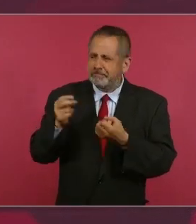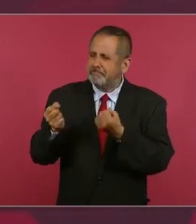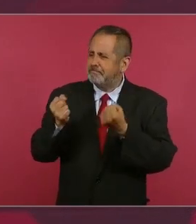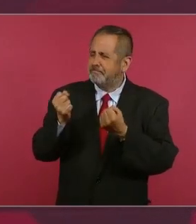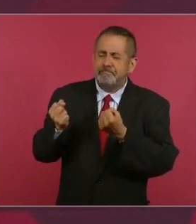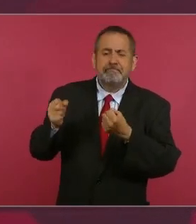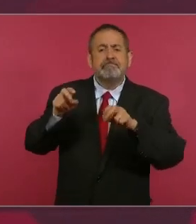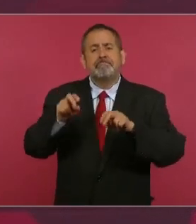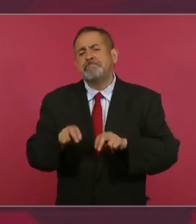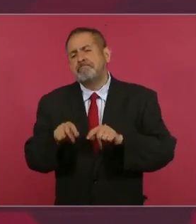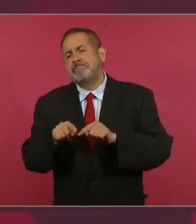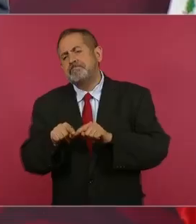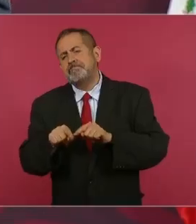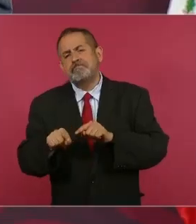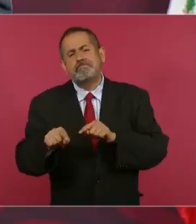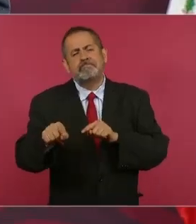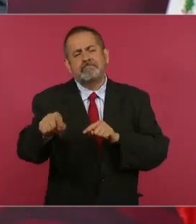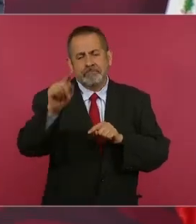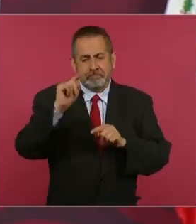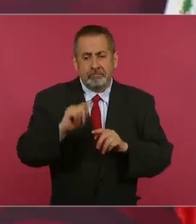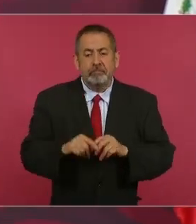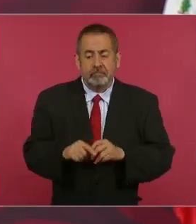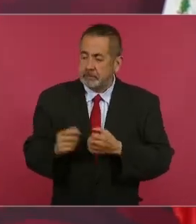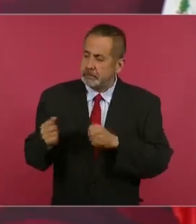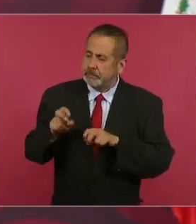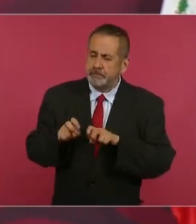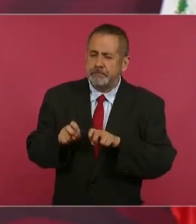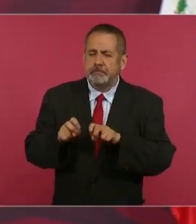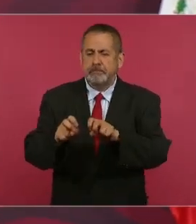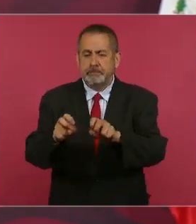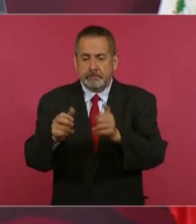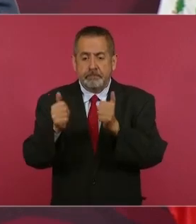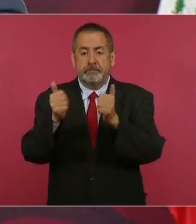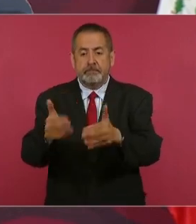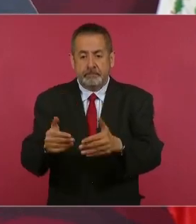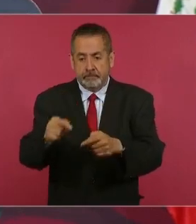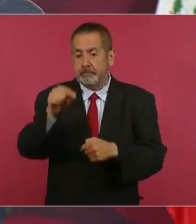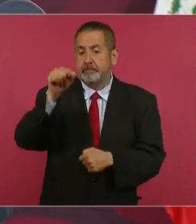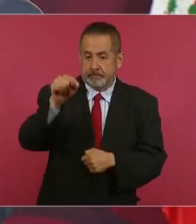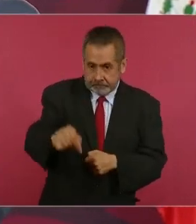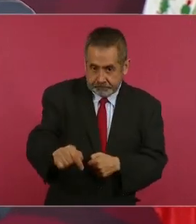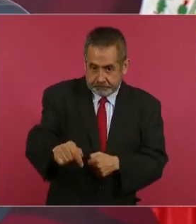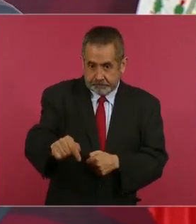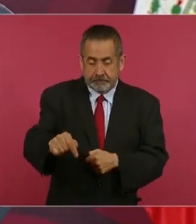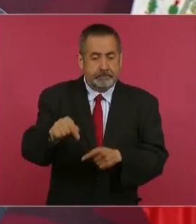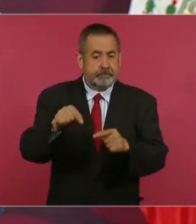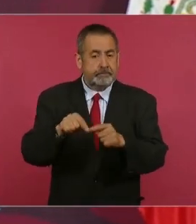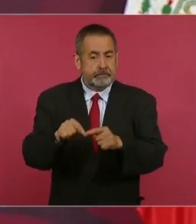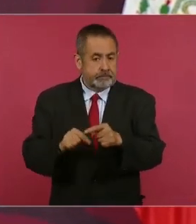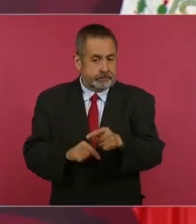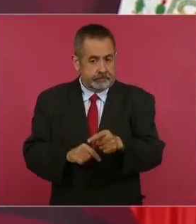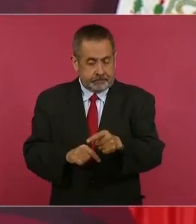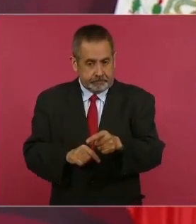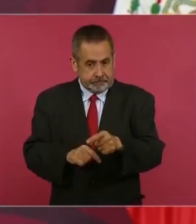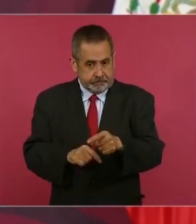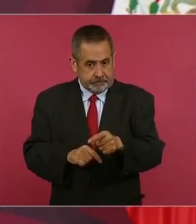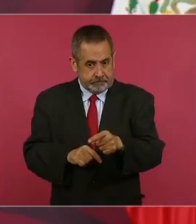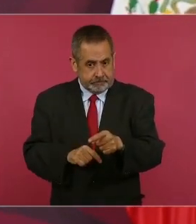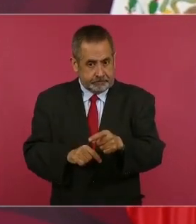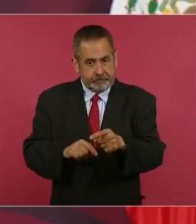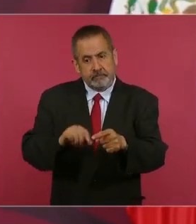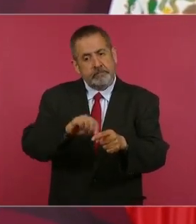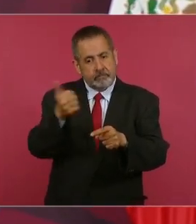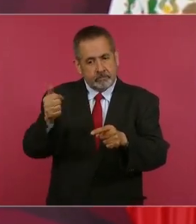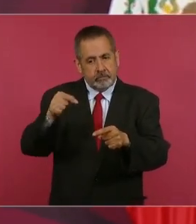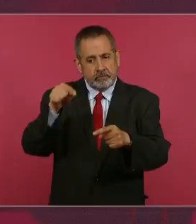nos adelantó y luego llegamos pues a